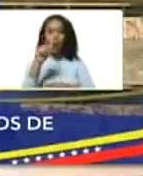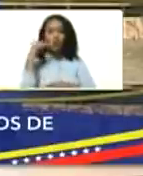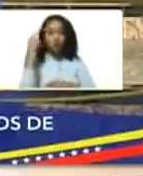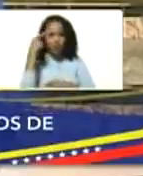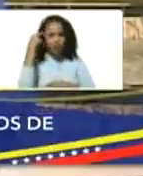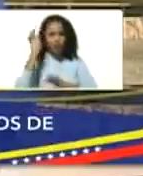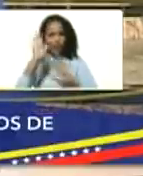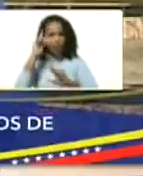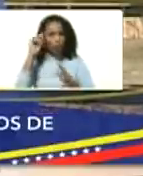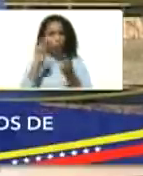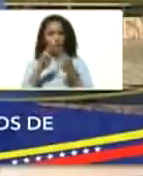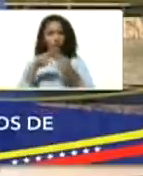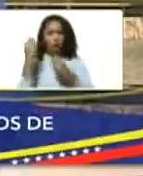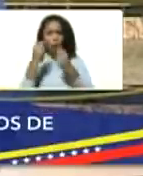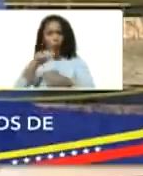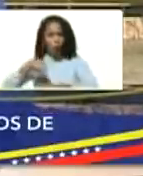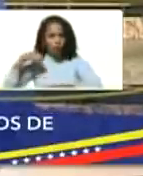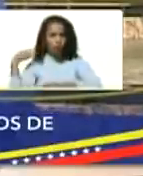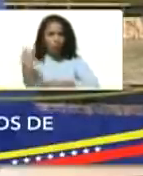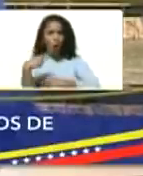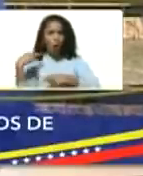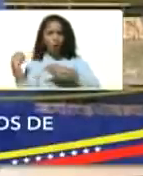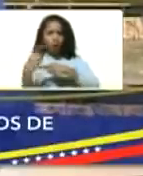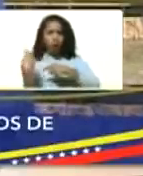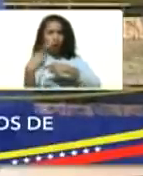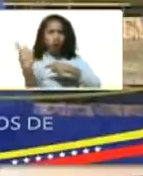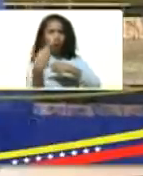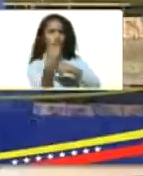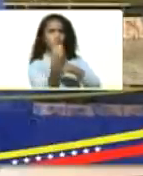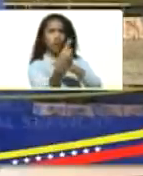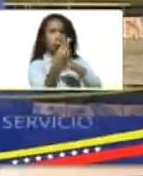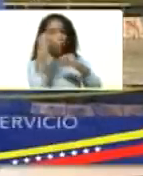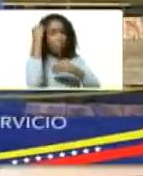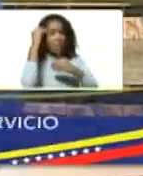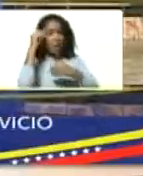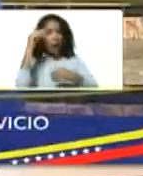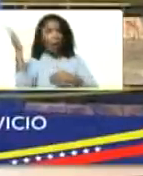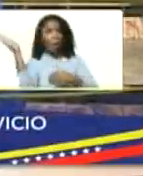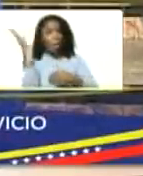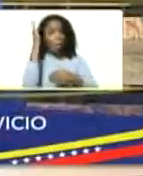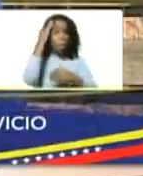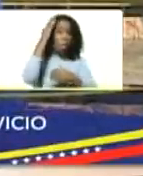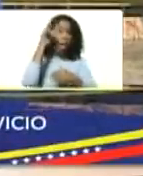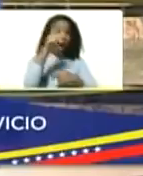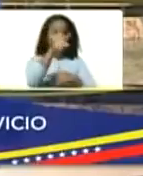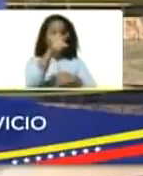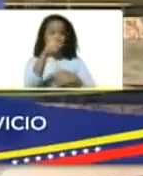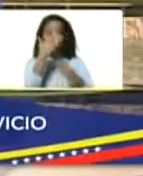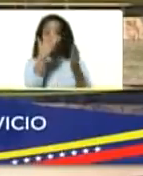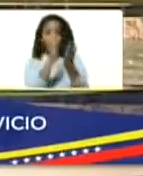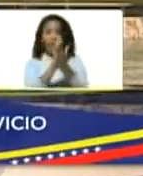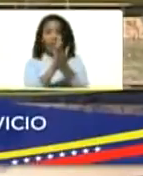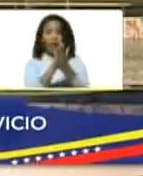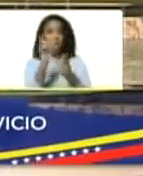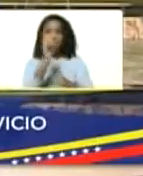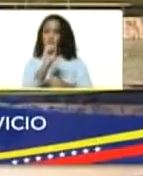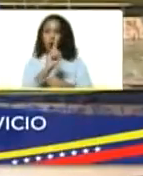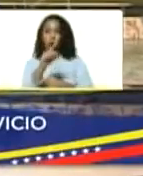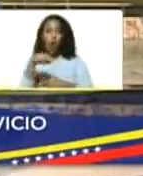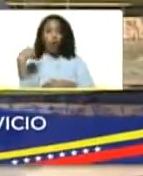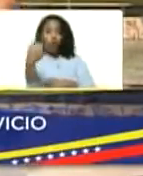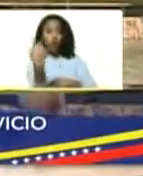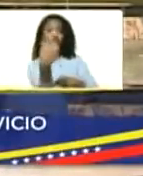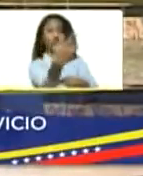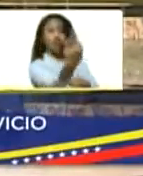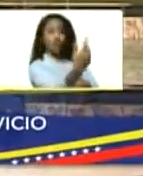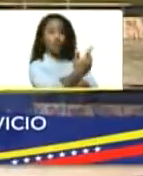que lanza el boomerang el número va para allá y usted cree que le va a pegar en la cabeza al frena sabe que está al frente mío y no si no se regrese y